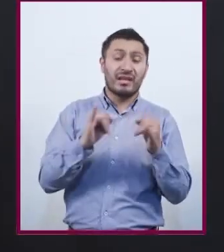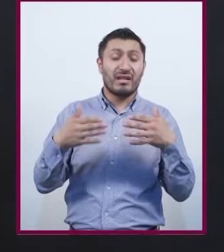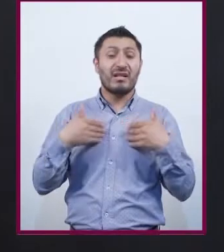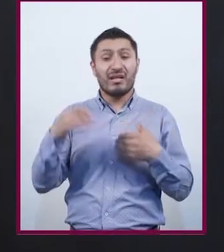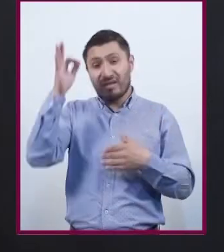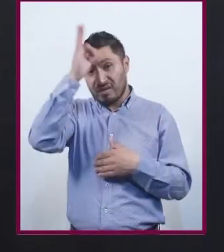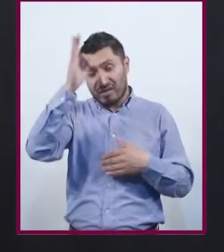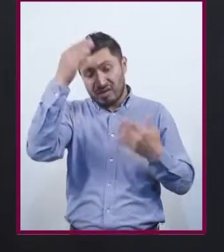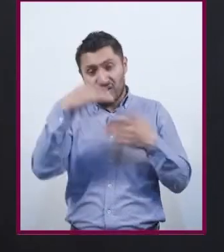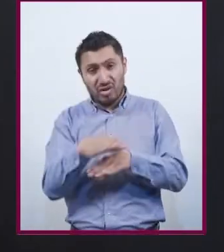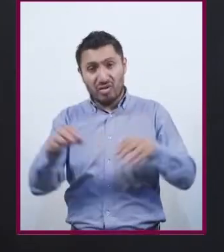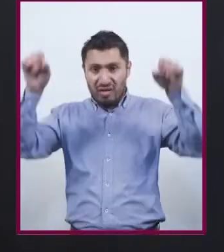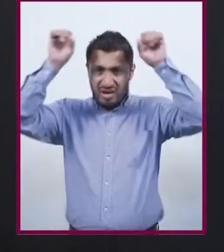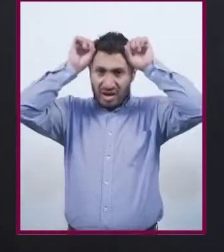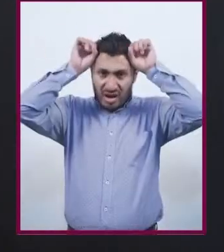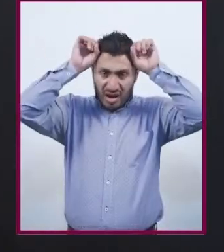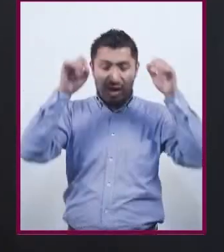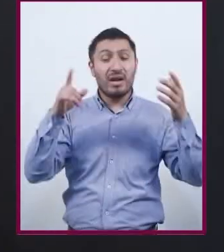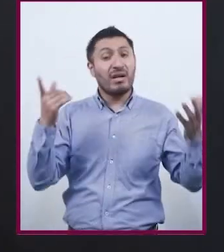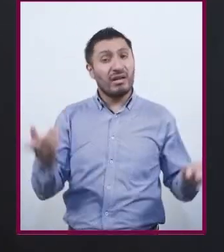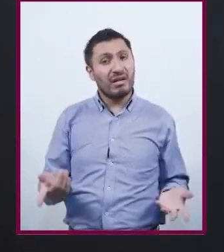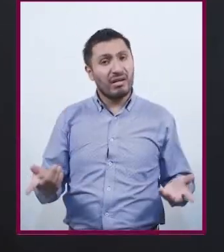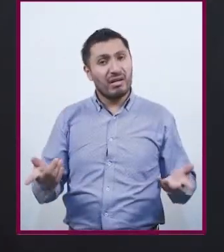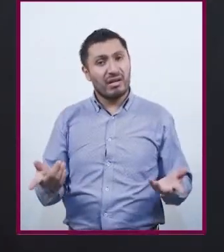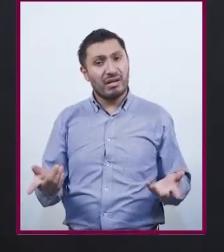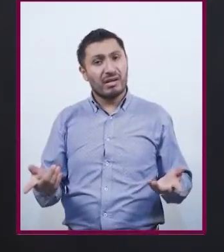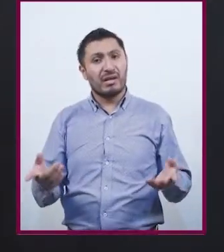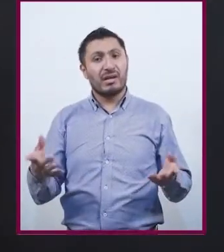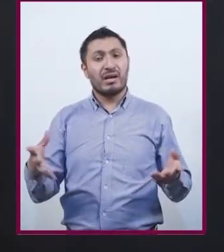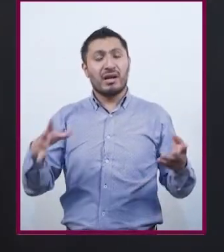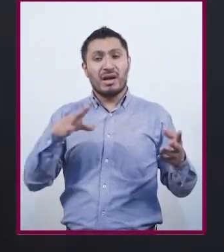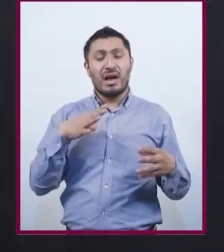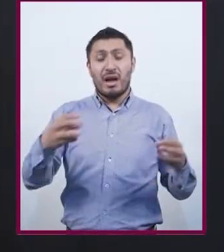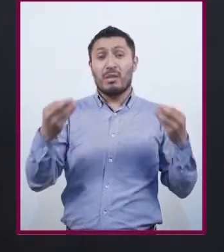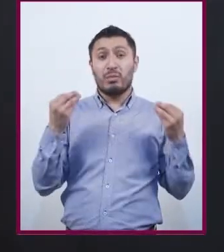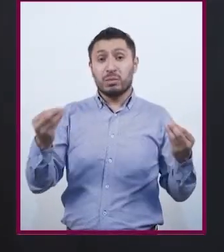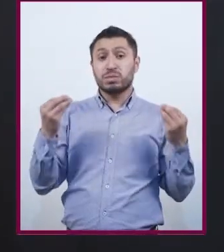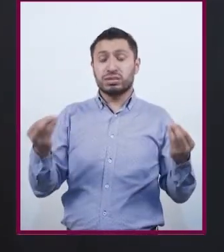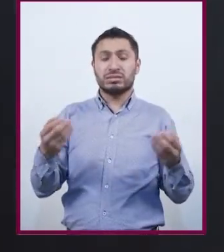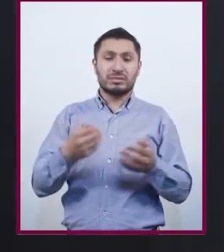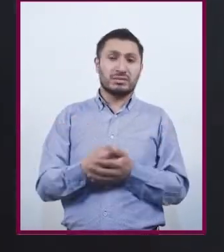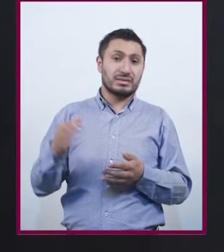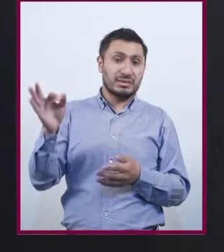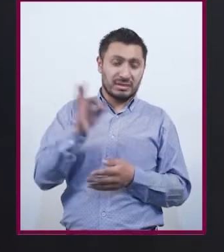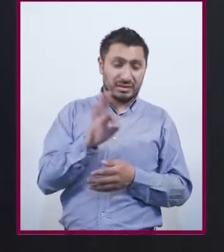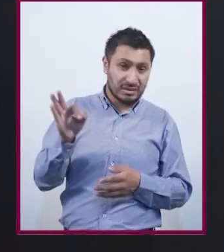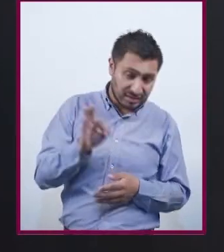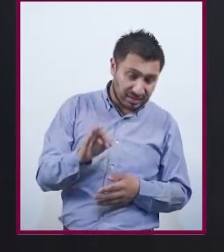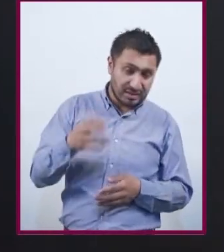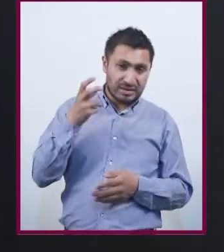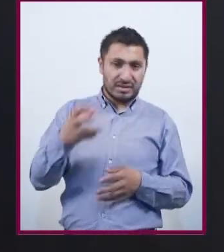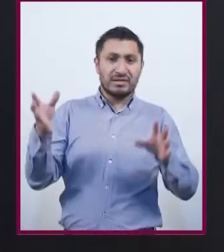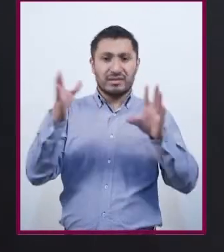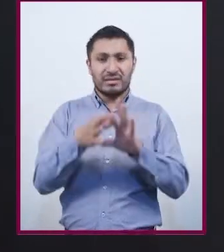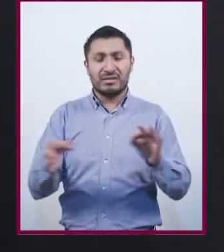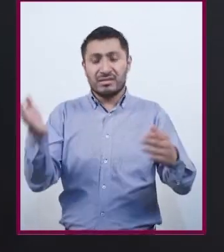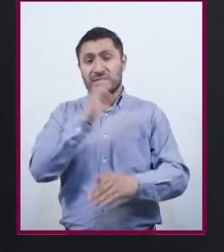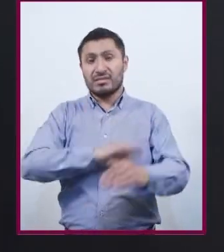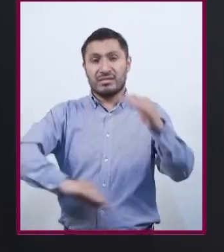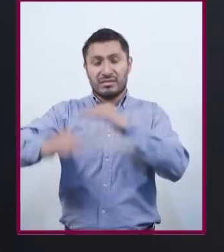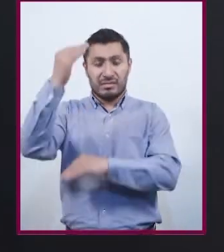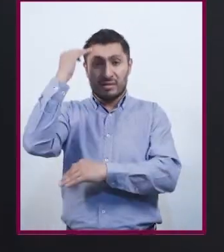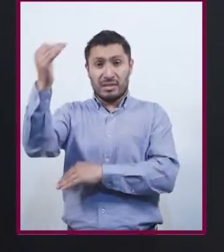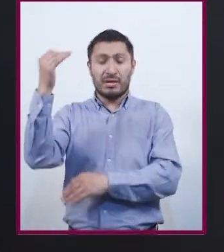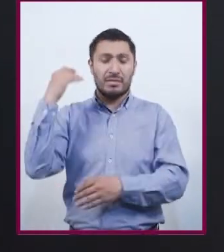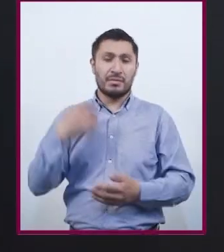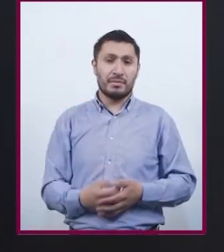fin, las interpretaciones filosóficas sobre Frankenstein son inagotables y tal vez esto explique su